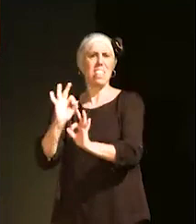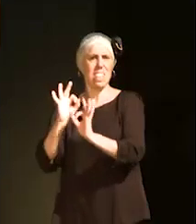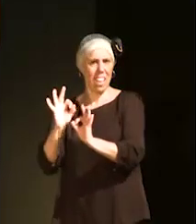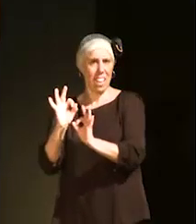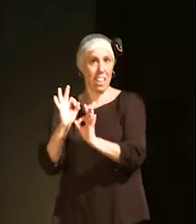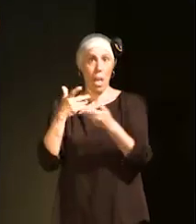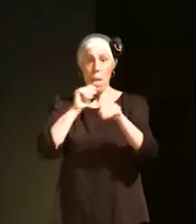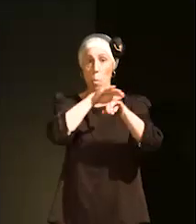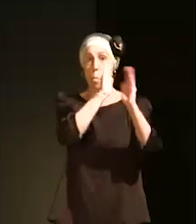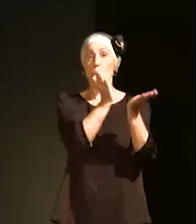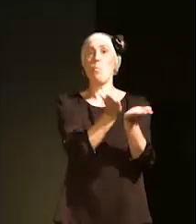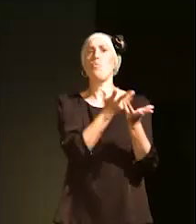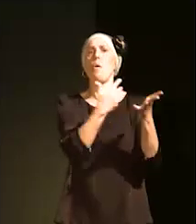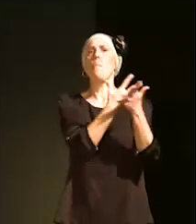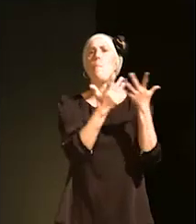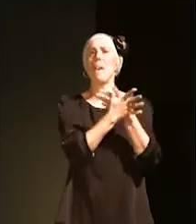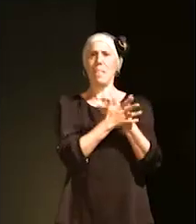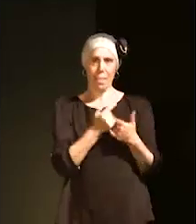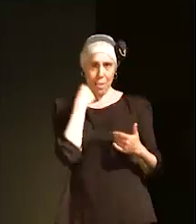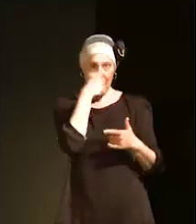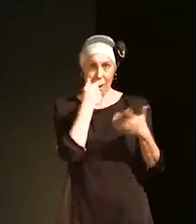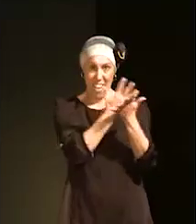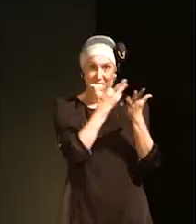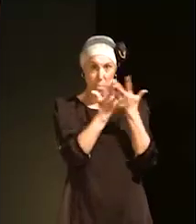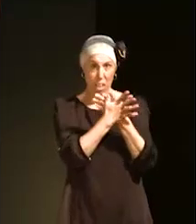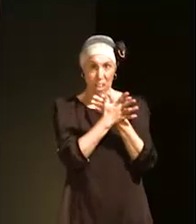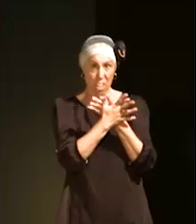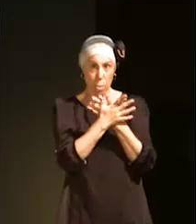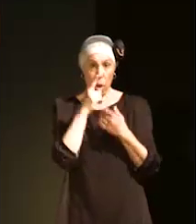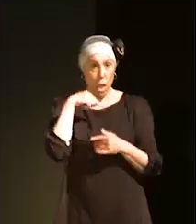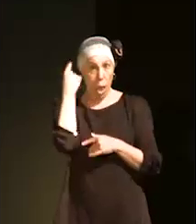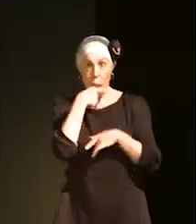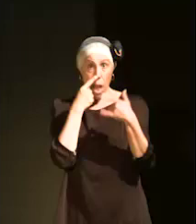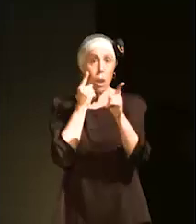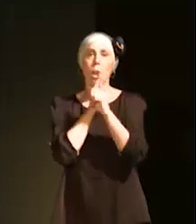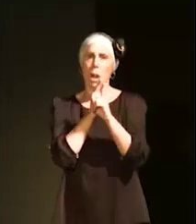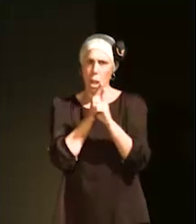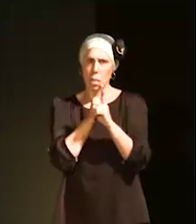ladino o mestizo el racismo campea